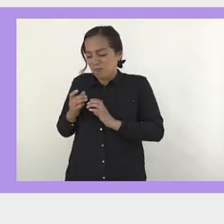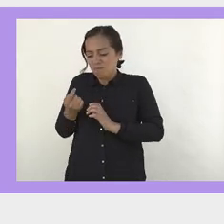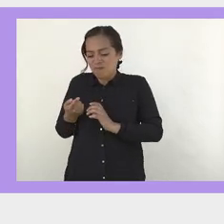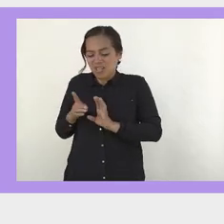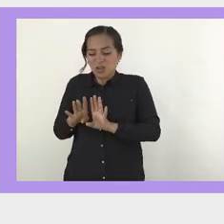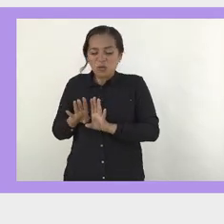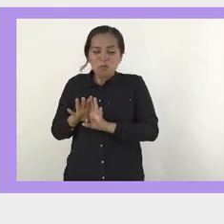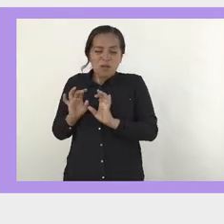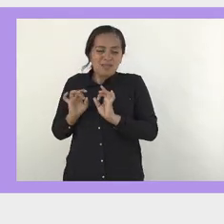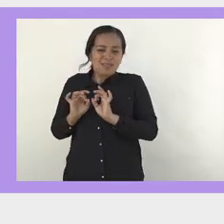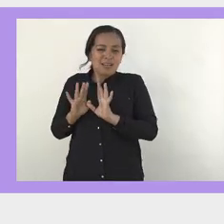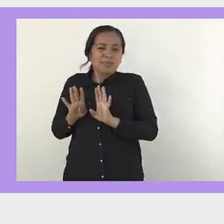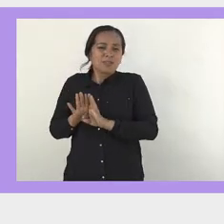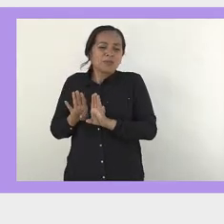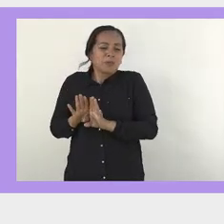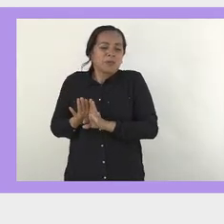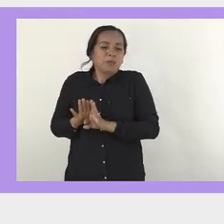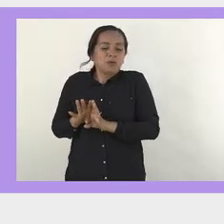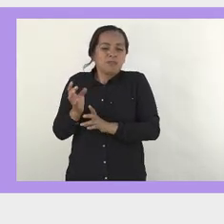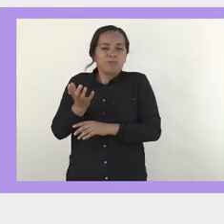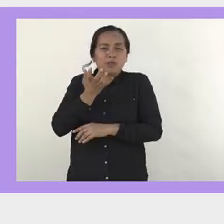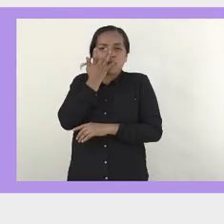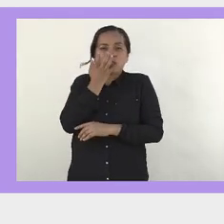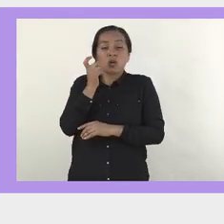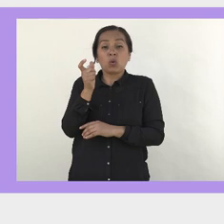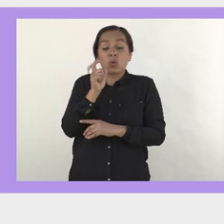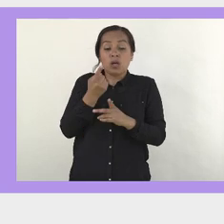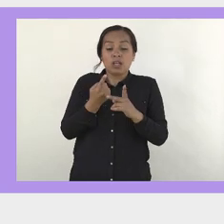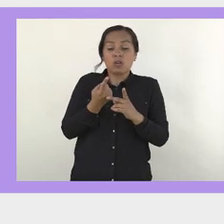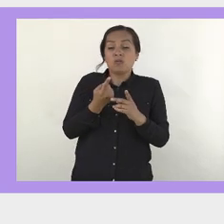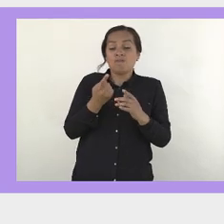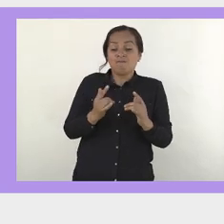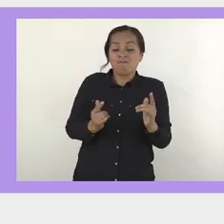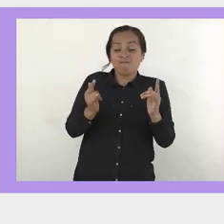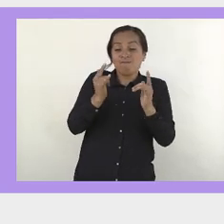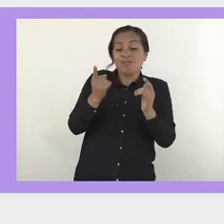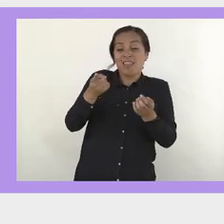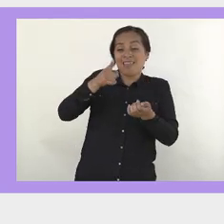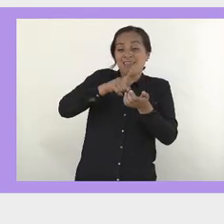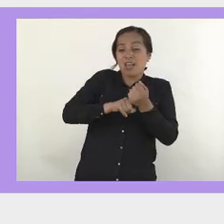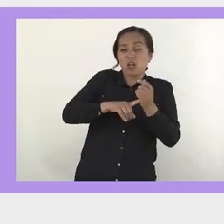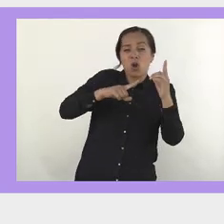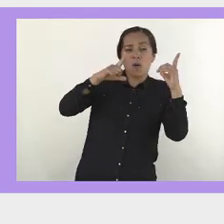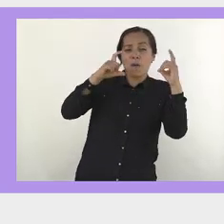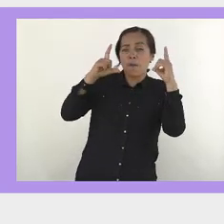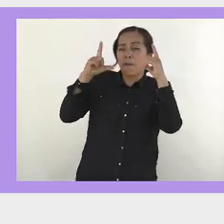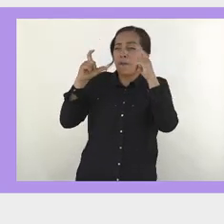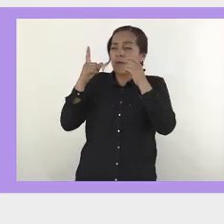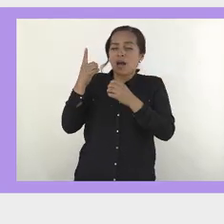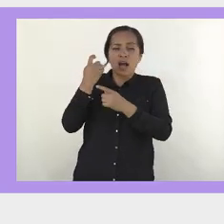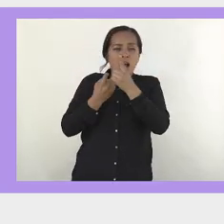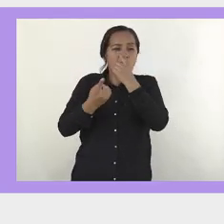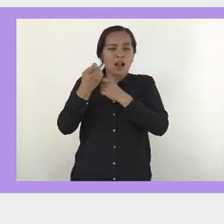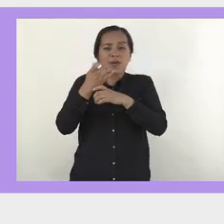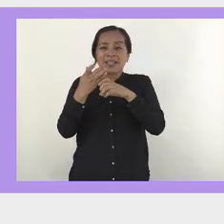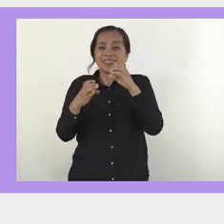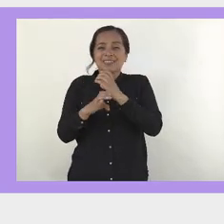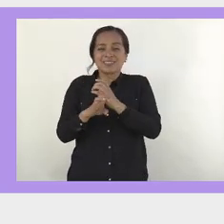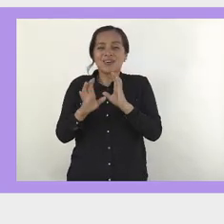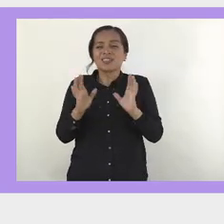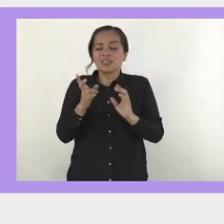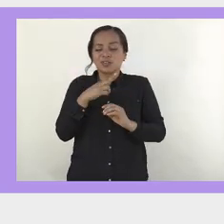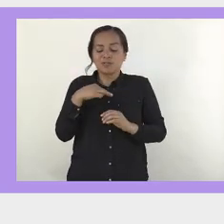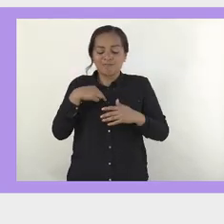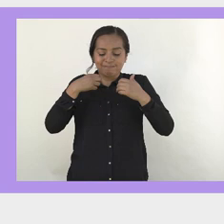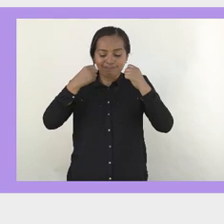este proyecto y el poder estar en la cancha poder lograr algunas cosas nos ha dado esa seguridad